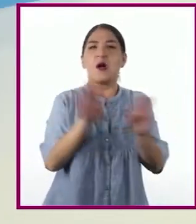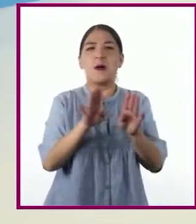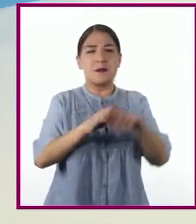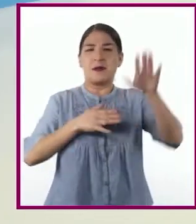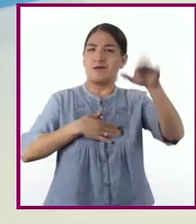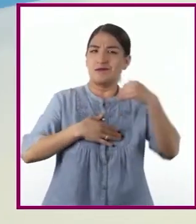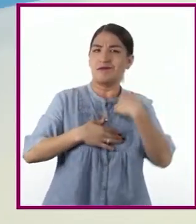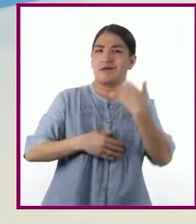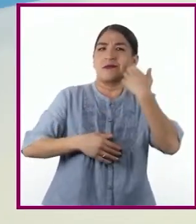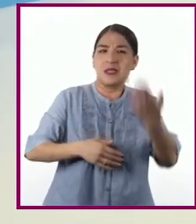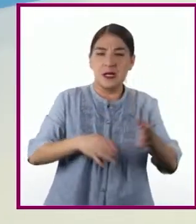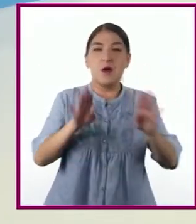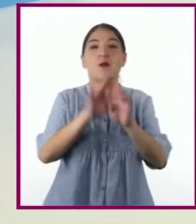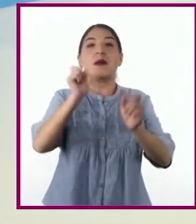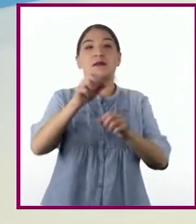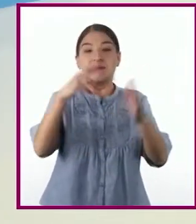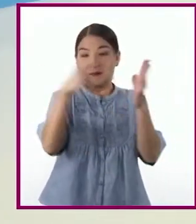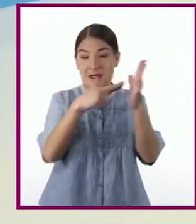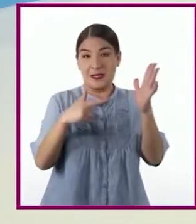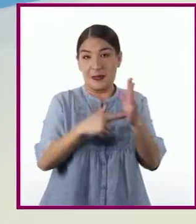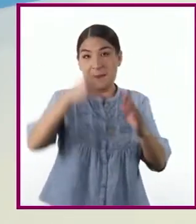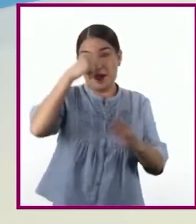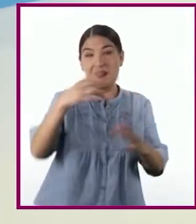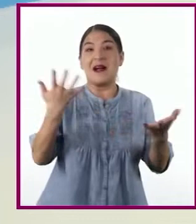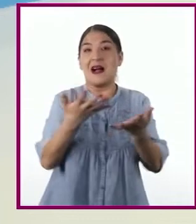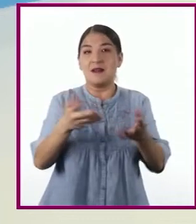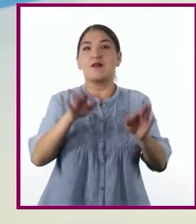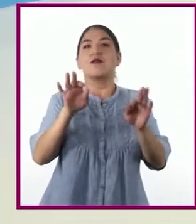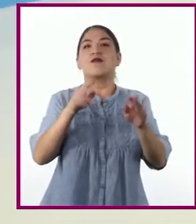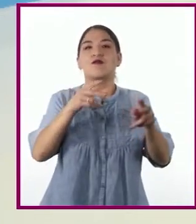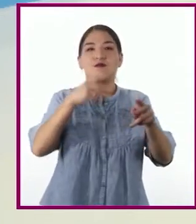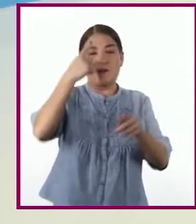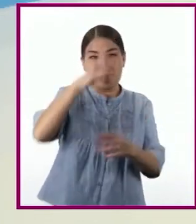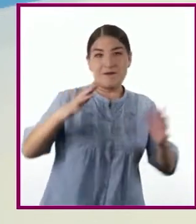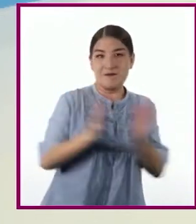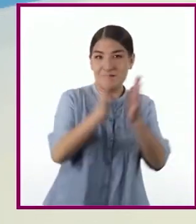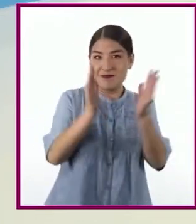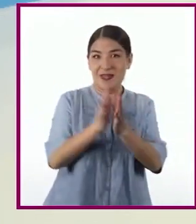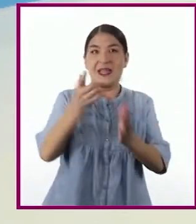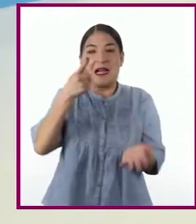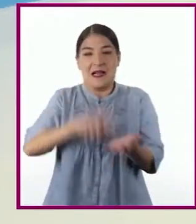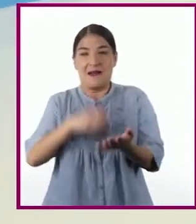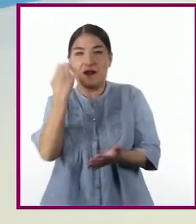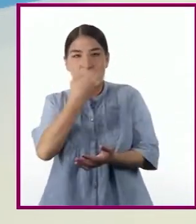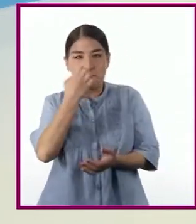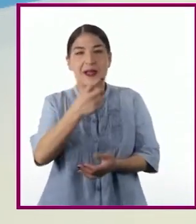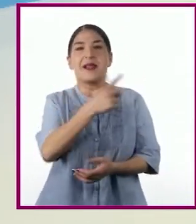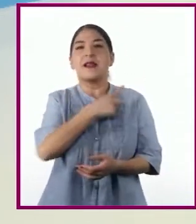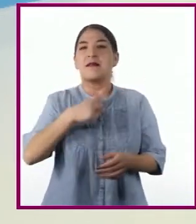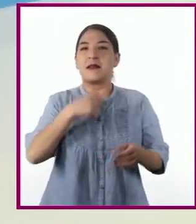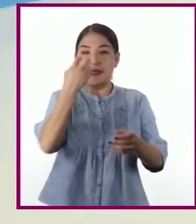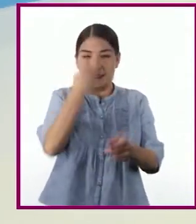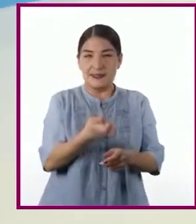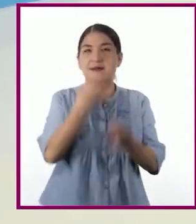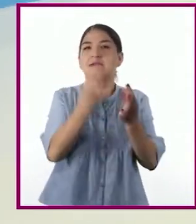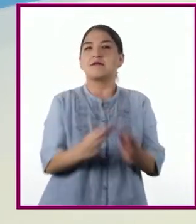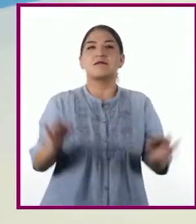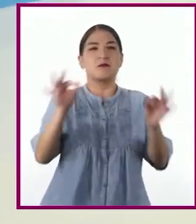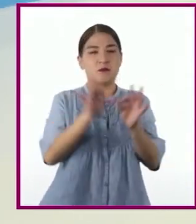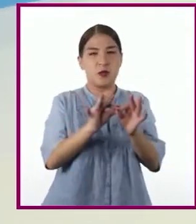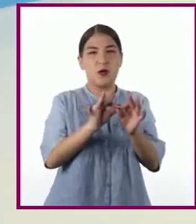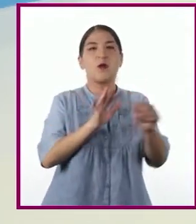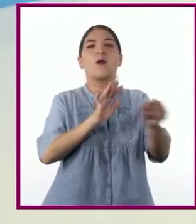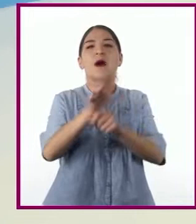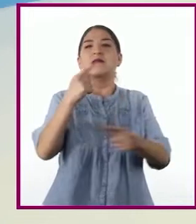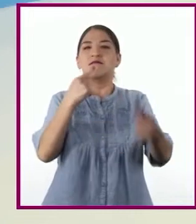reglas y las formas de participación en la escuela deben tomar como punto de partida los